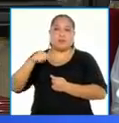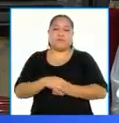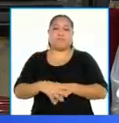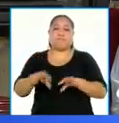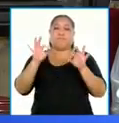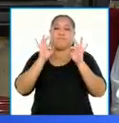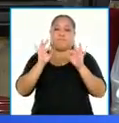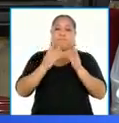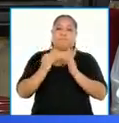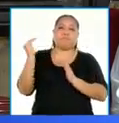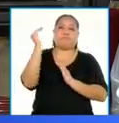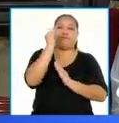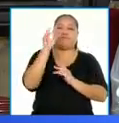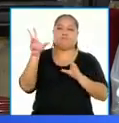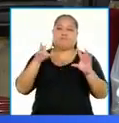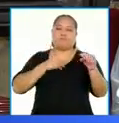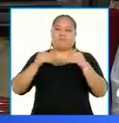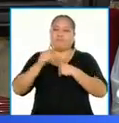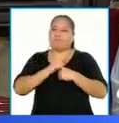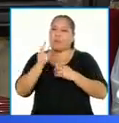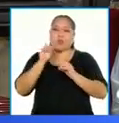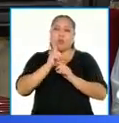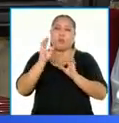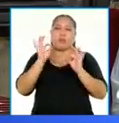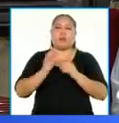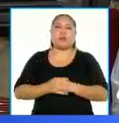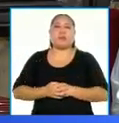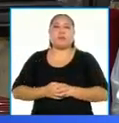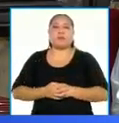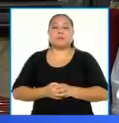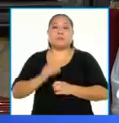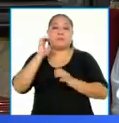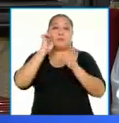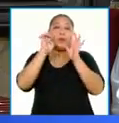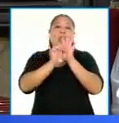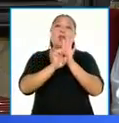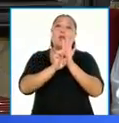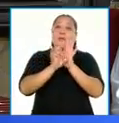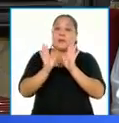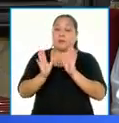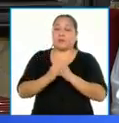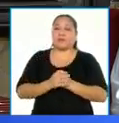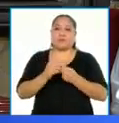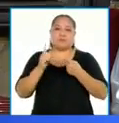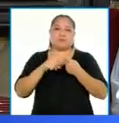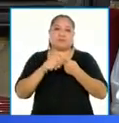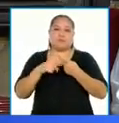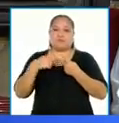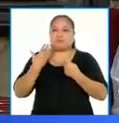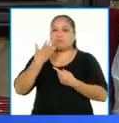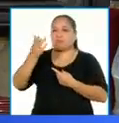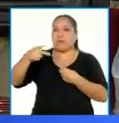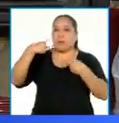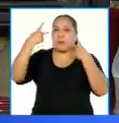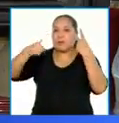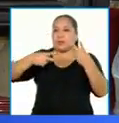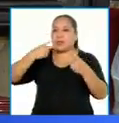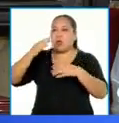riesgo extremo de contagio. Por ejemplo, en algunas actividades como las visitas de